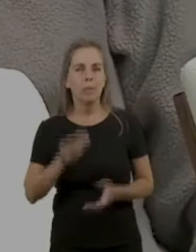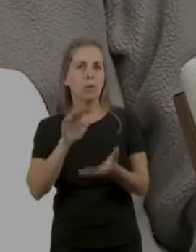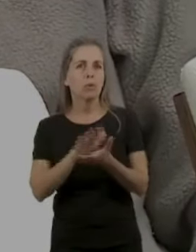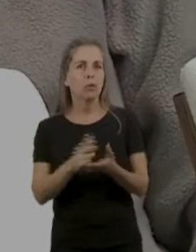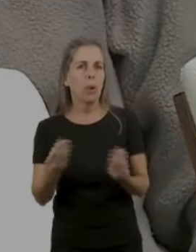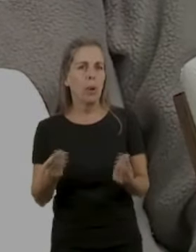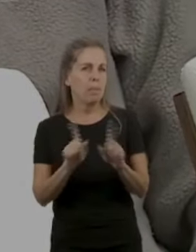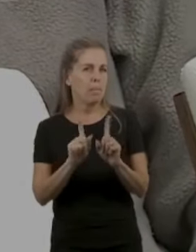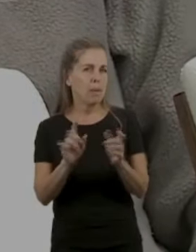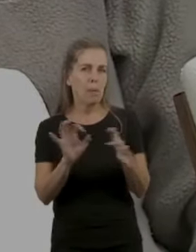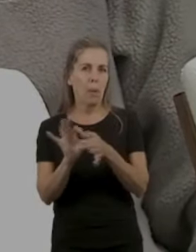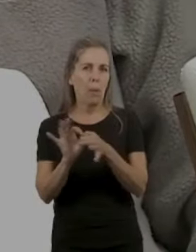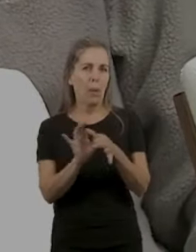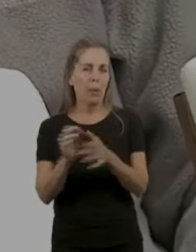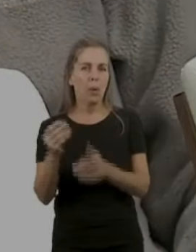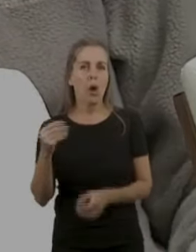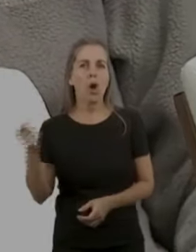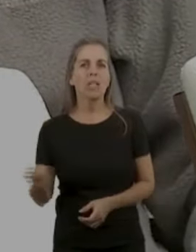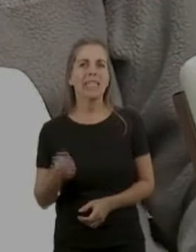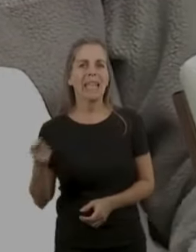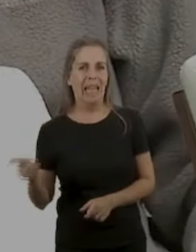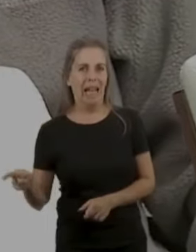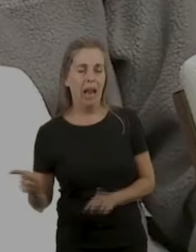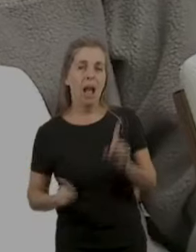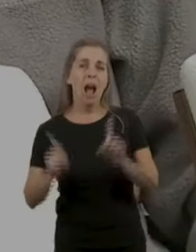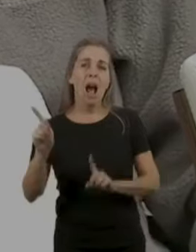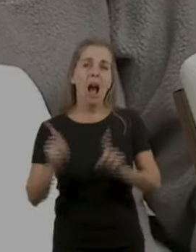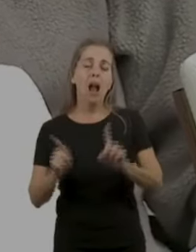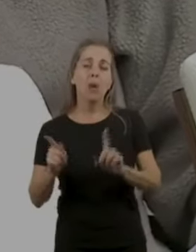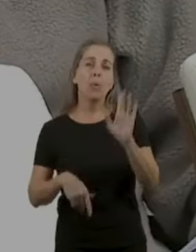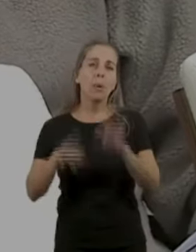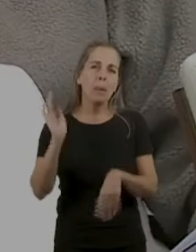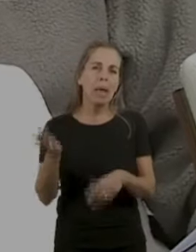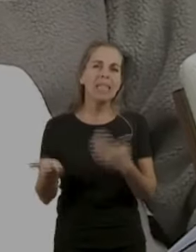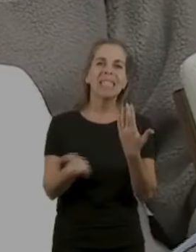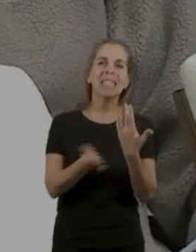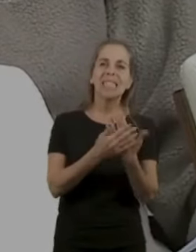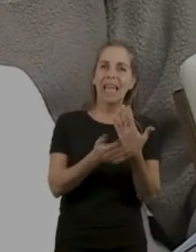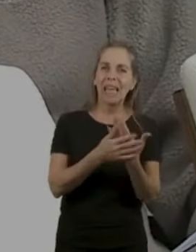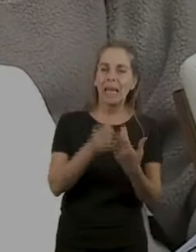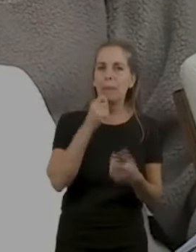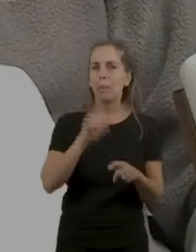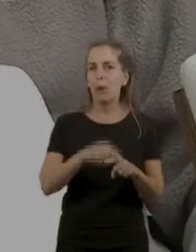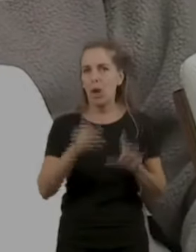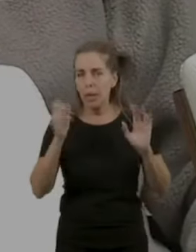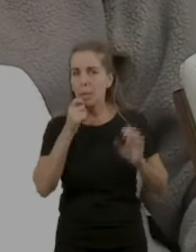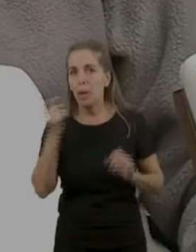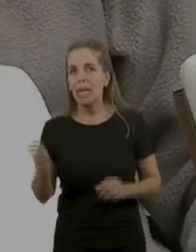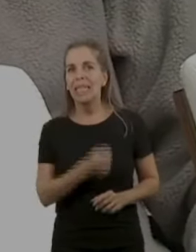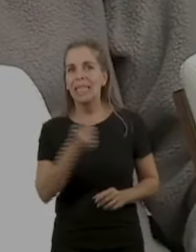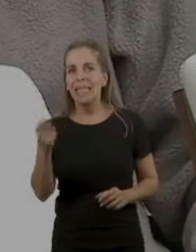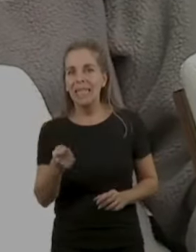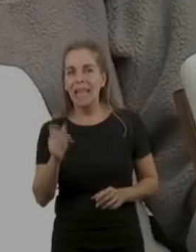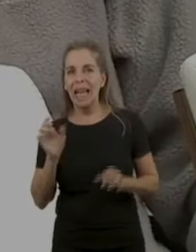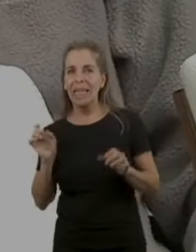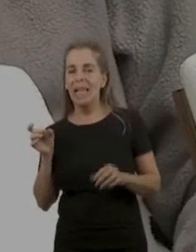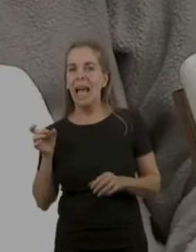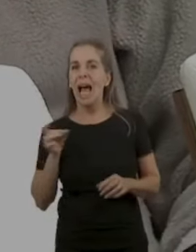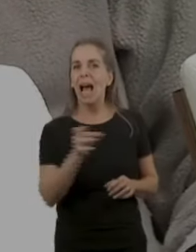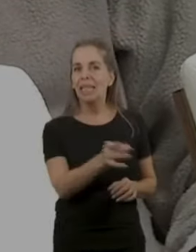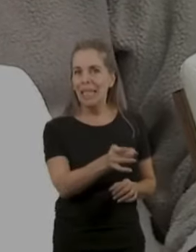el sindicalismo hay los sectores quizás más de izquierda o más extremistas por ejemplo el sindicalista de ferrocarriles